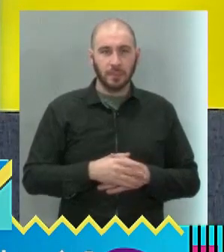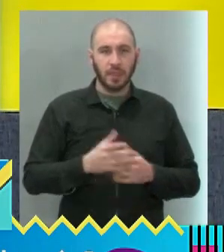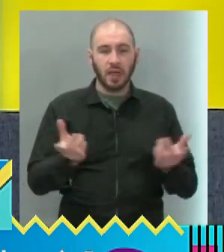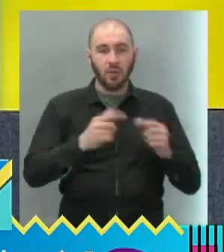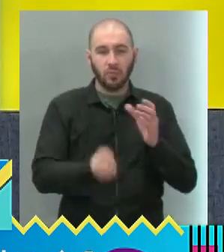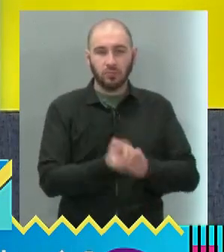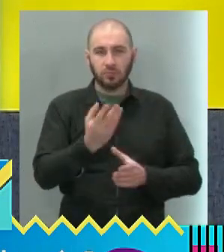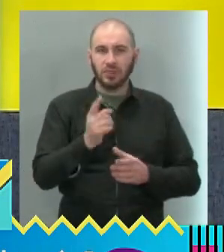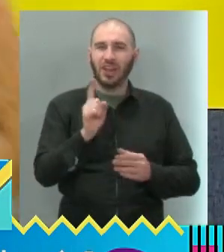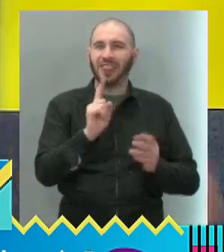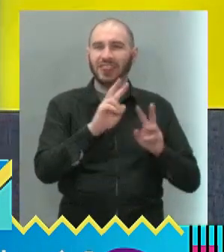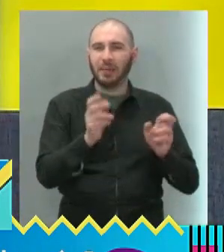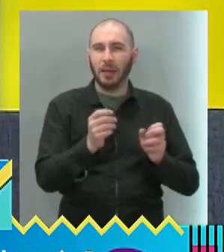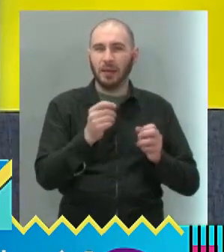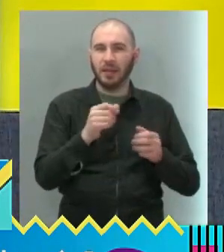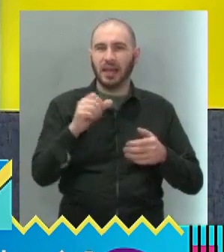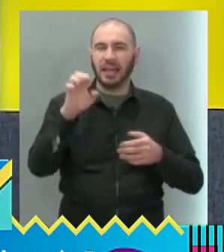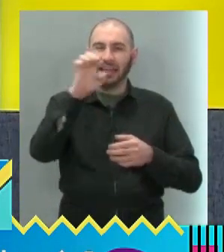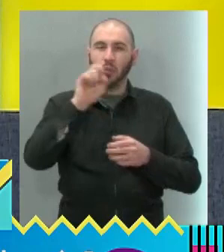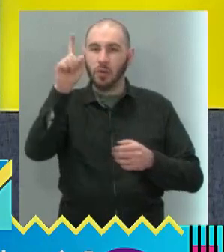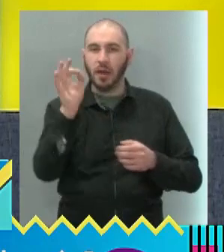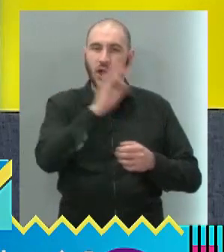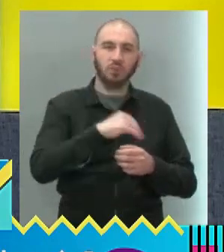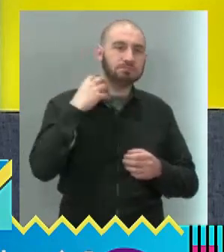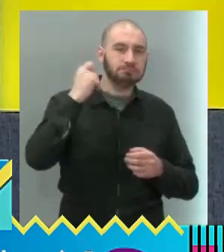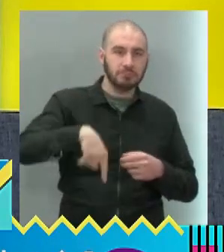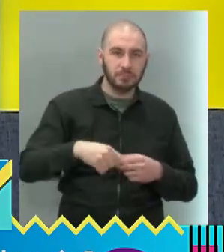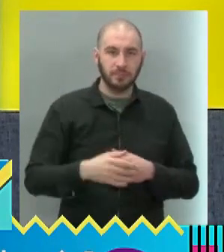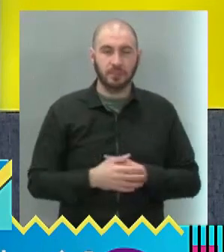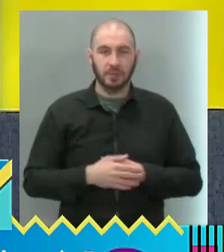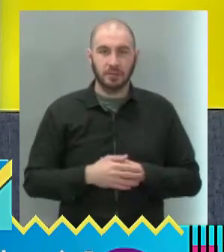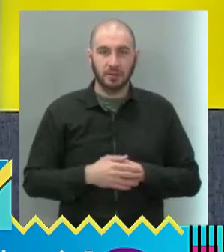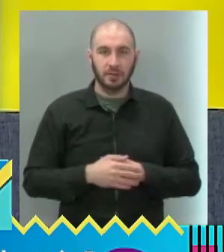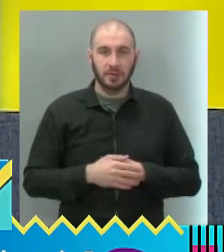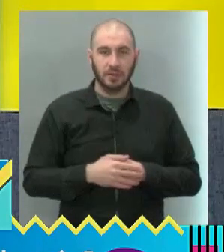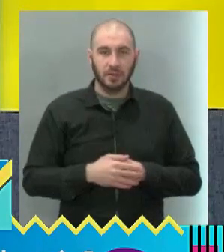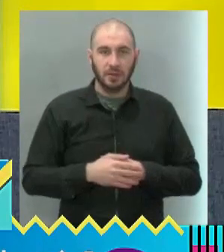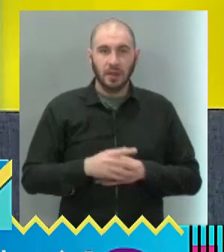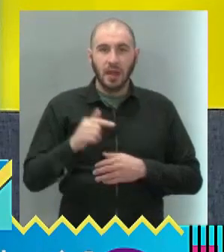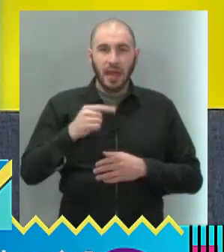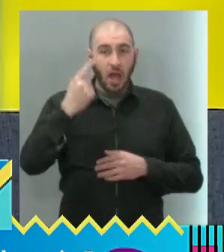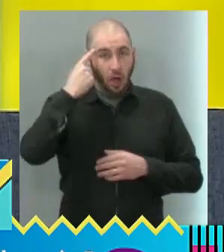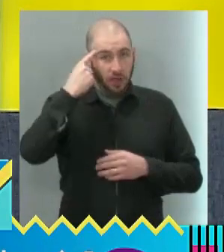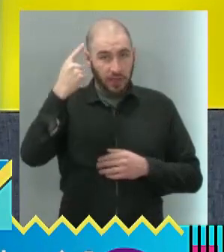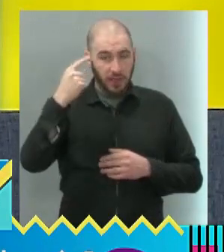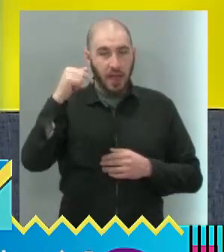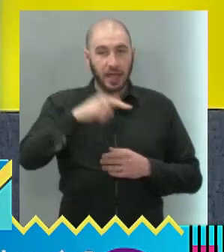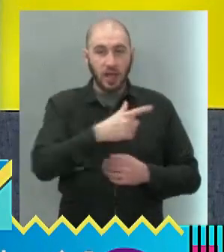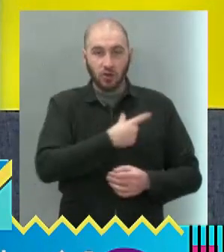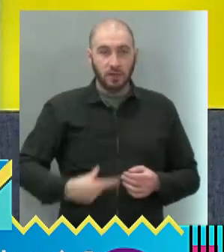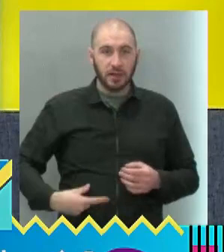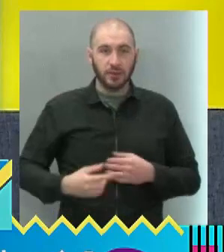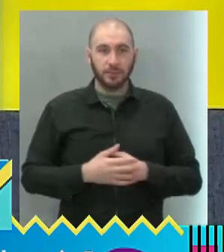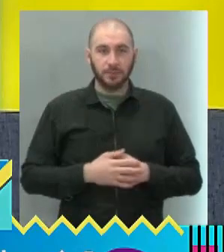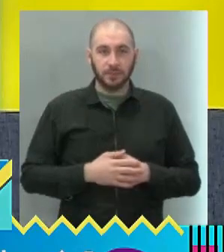la junta no tiene que ver con ser peninsular o ser criollo. Bien. Tiene que ver con la idea de tener un